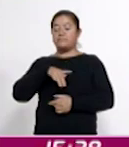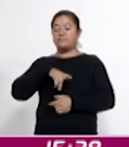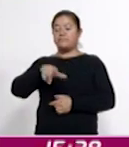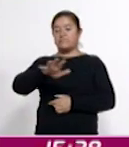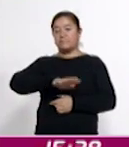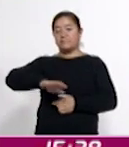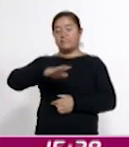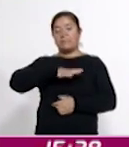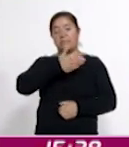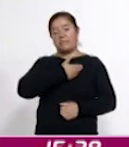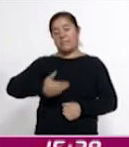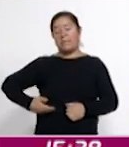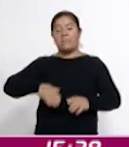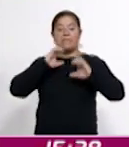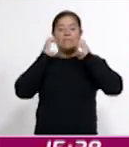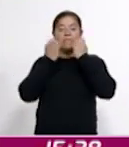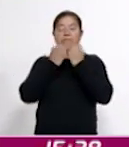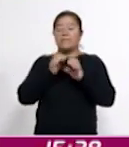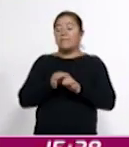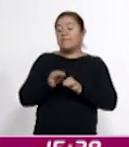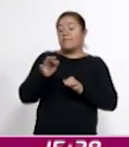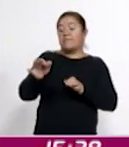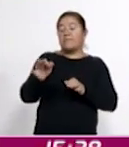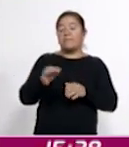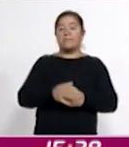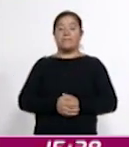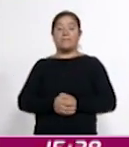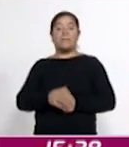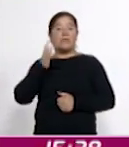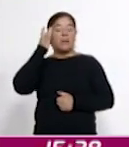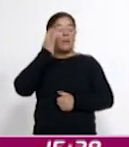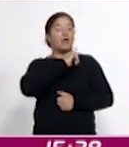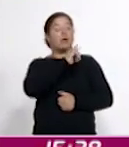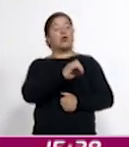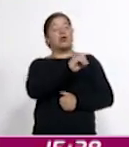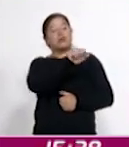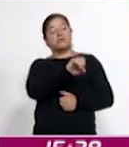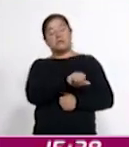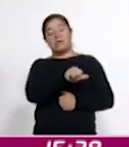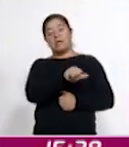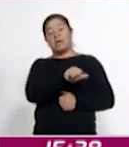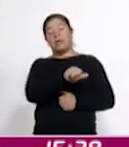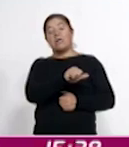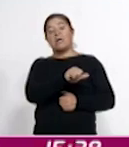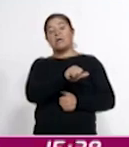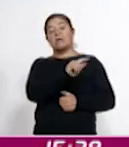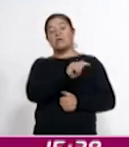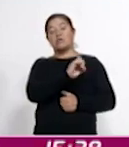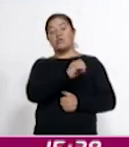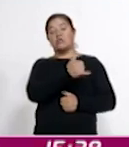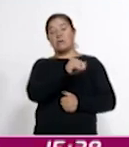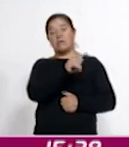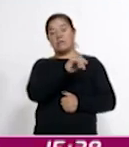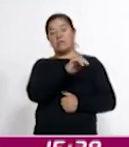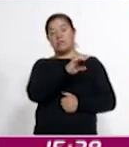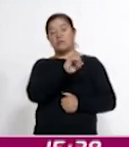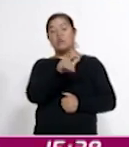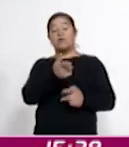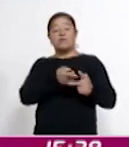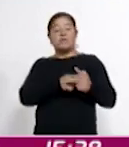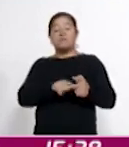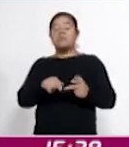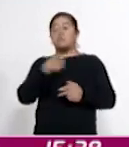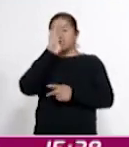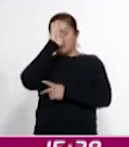hechos será en la presidencia de comunidad de San José Atoyatenco. Ahí se llevarán los hechos a partir de las 12 de la